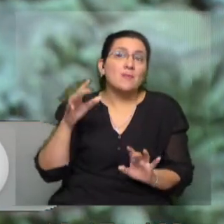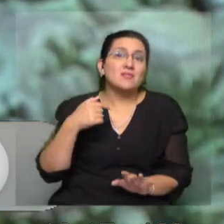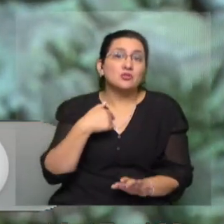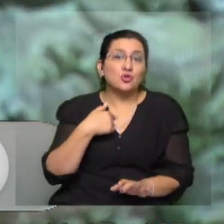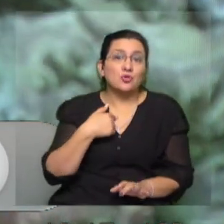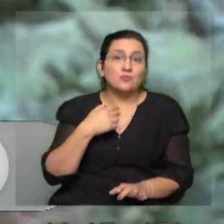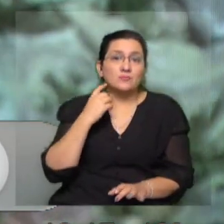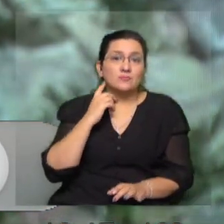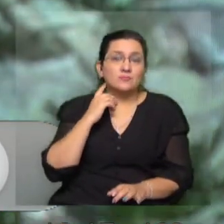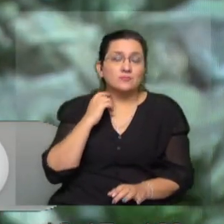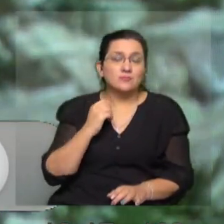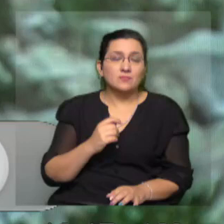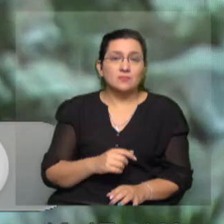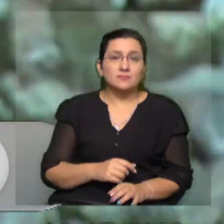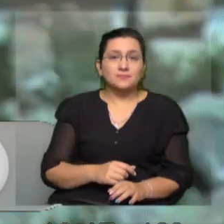y bueno, y a raíz de eso